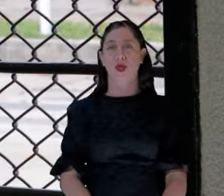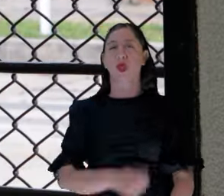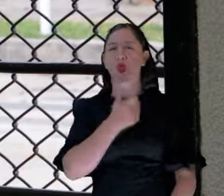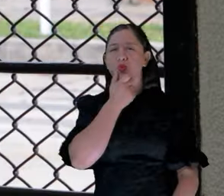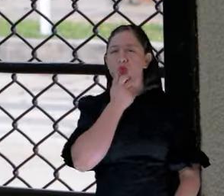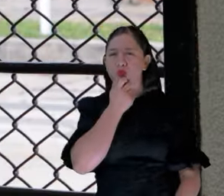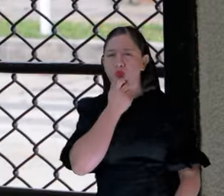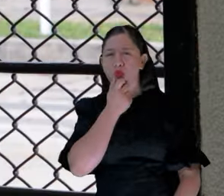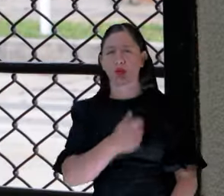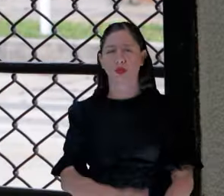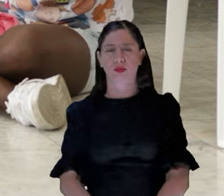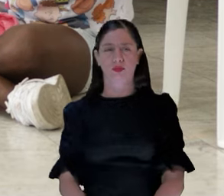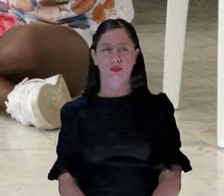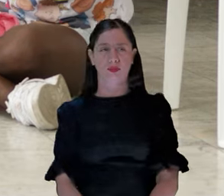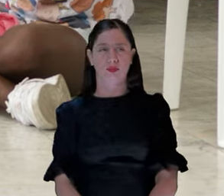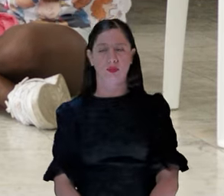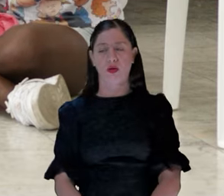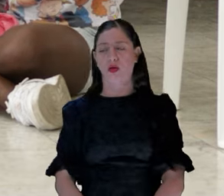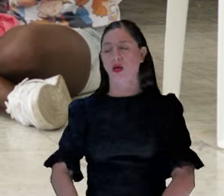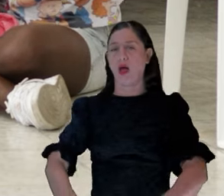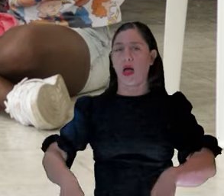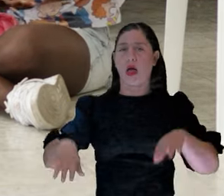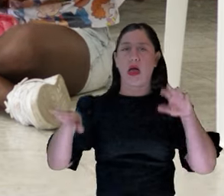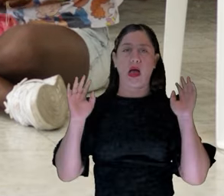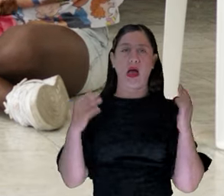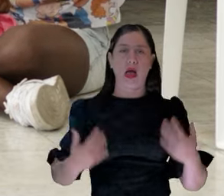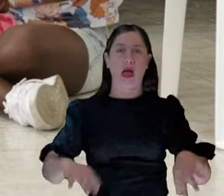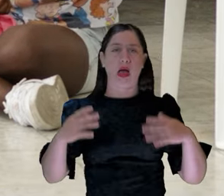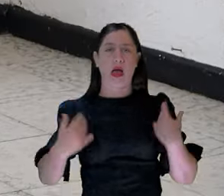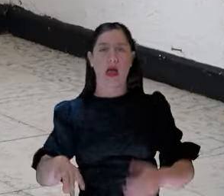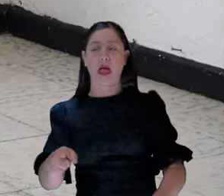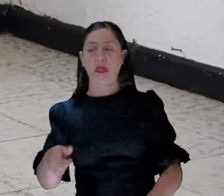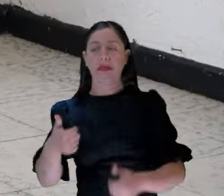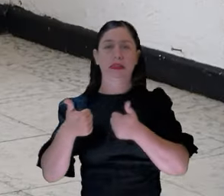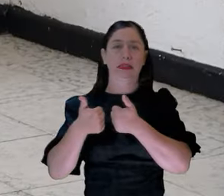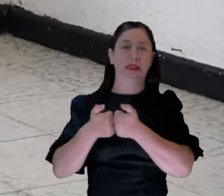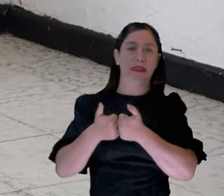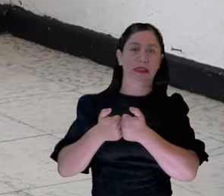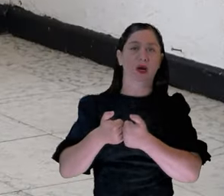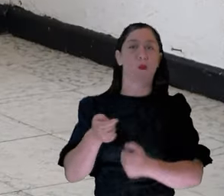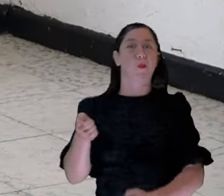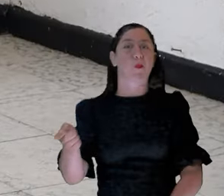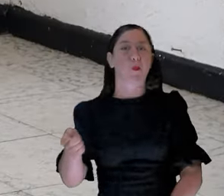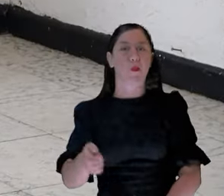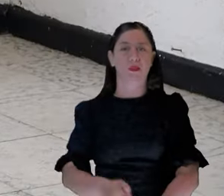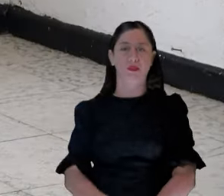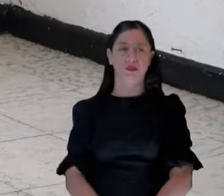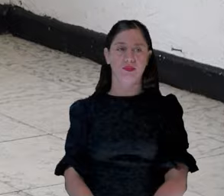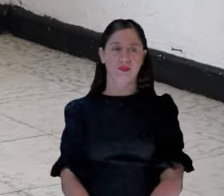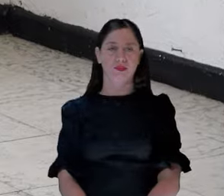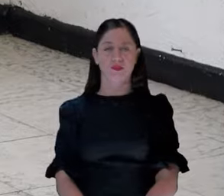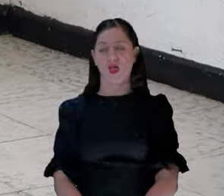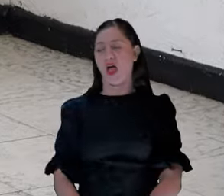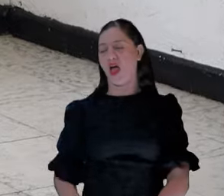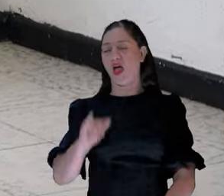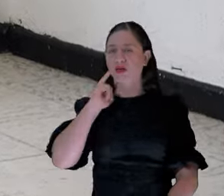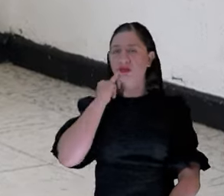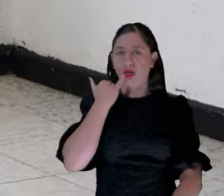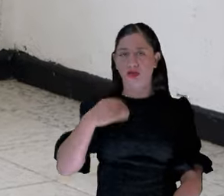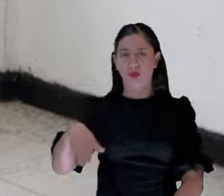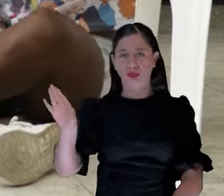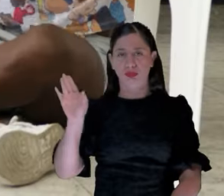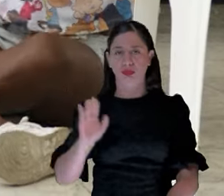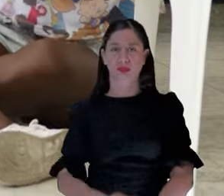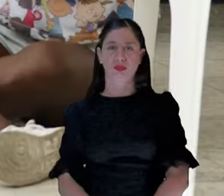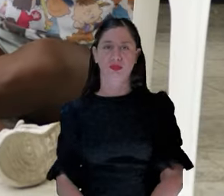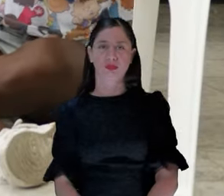minutos. ¡Oh, guapo de caña, negro, caleño, pedo, montonero! ¡Qué pasa! ¡Qué pasa! Ustedes como no tienen... Ya,